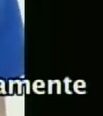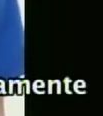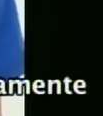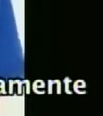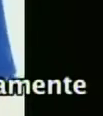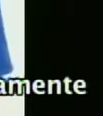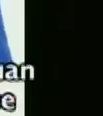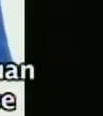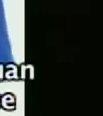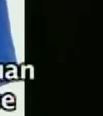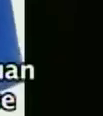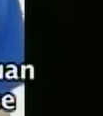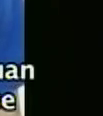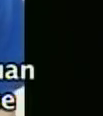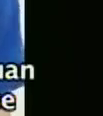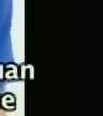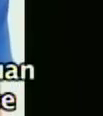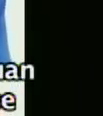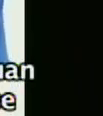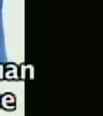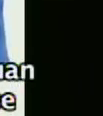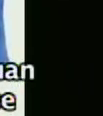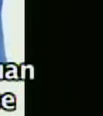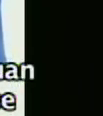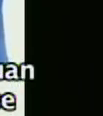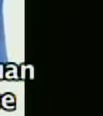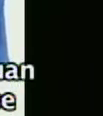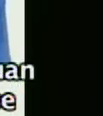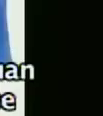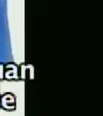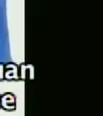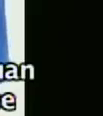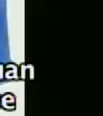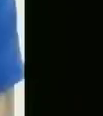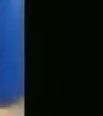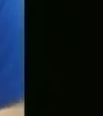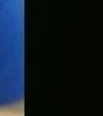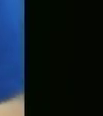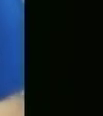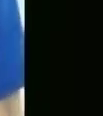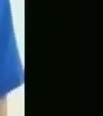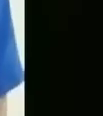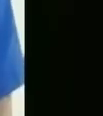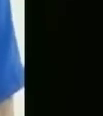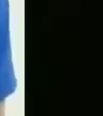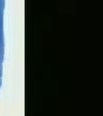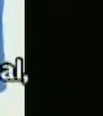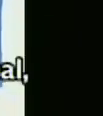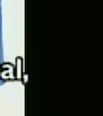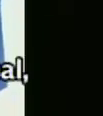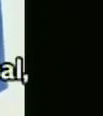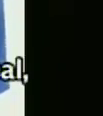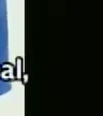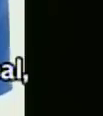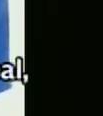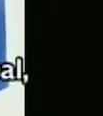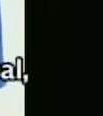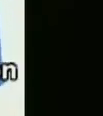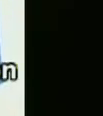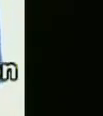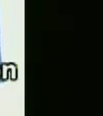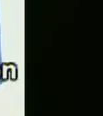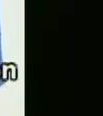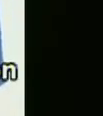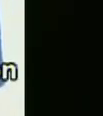él inmediatamente se pusieron en contacto con Juan Monasterio para hacer el pase de San Antonio a Cúcuta. Me encontraba en San